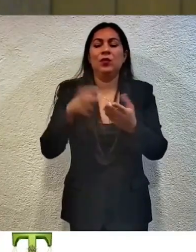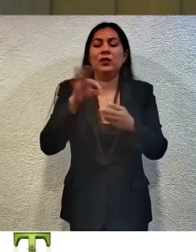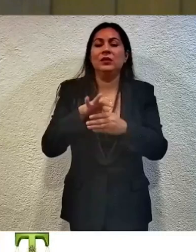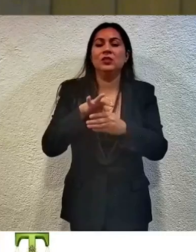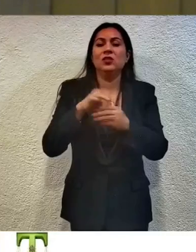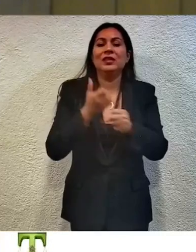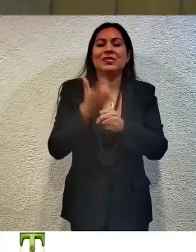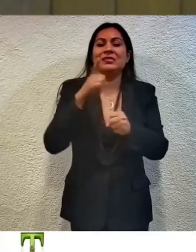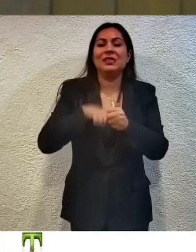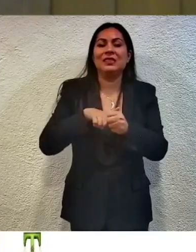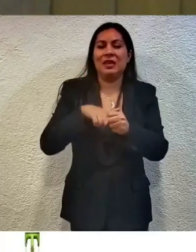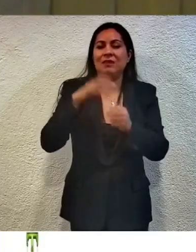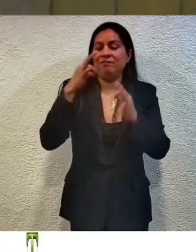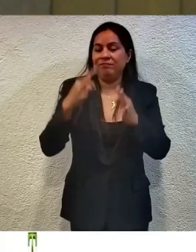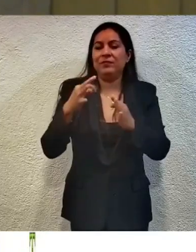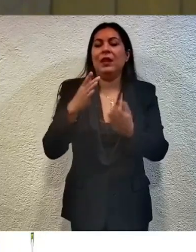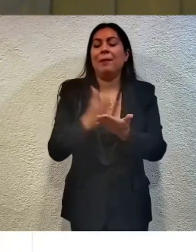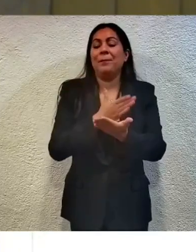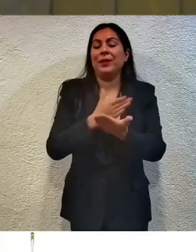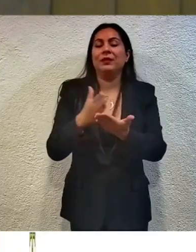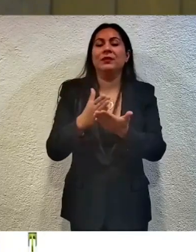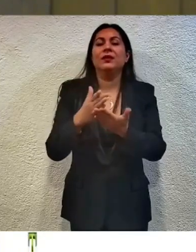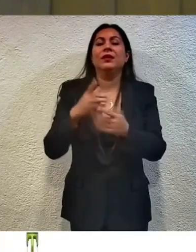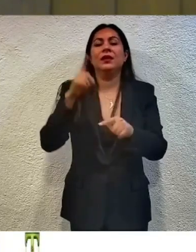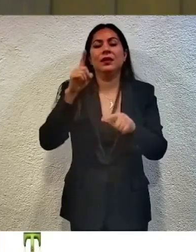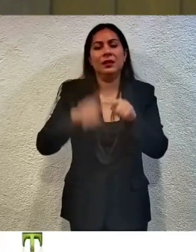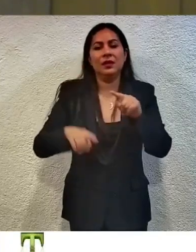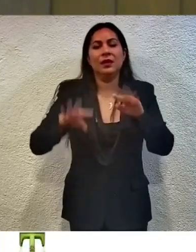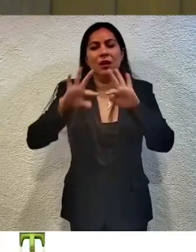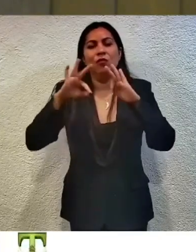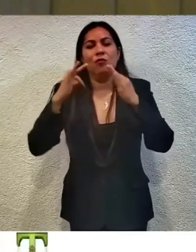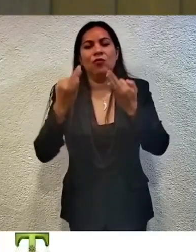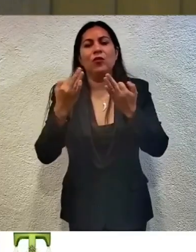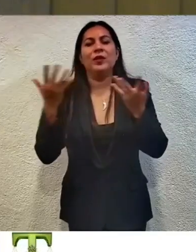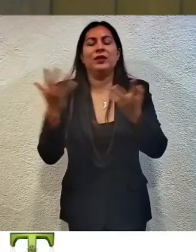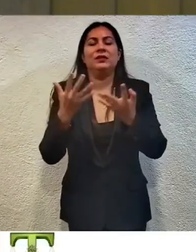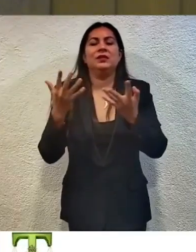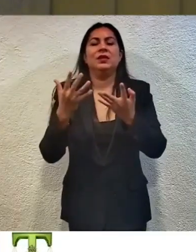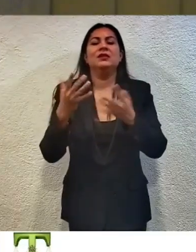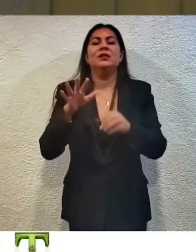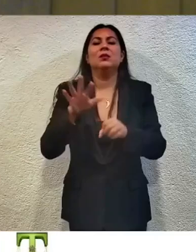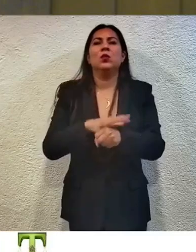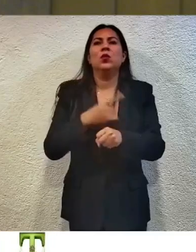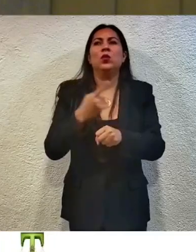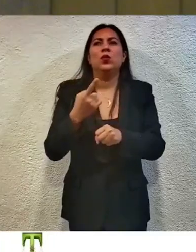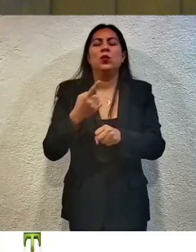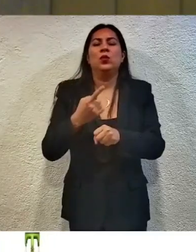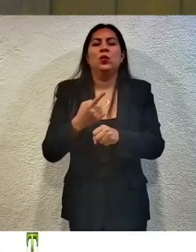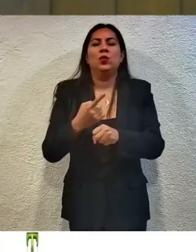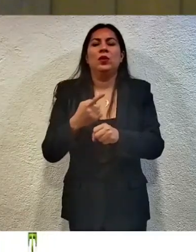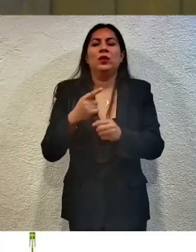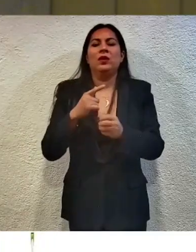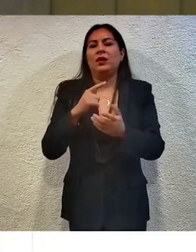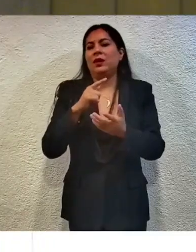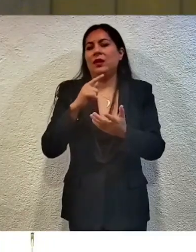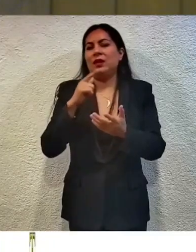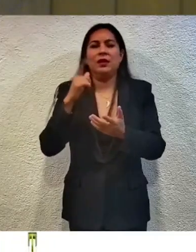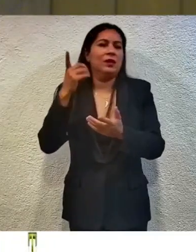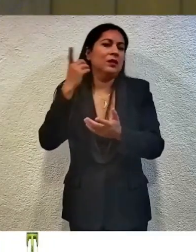estatal efectiva, además de desvirtuar la fórmula creada por la legislación